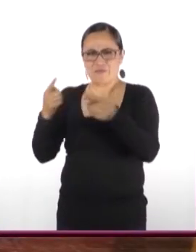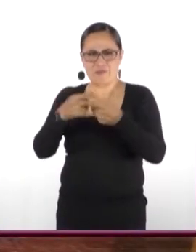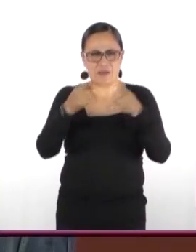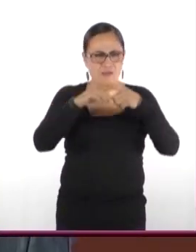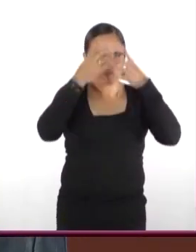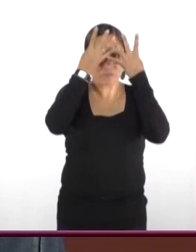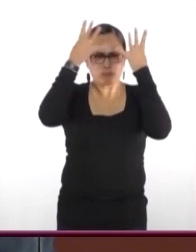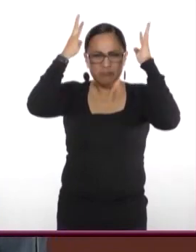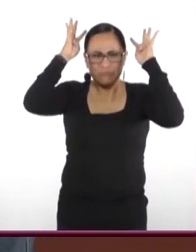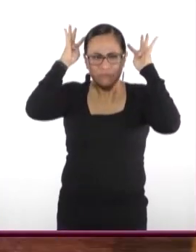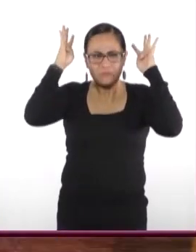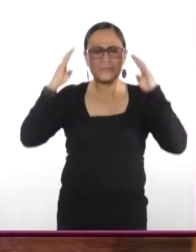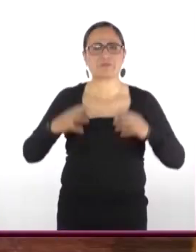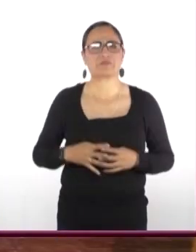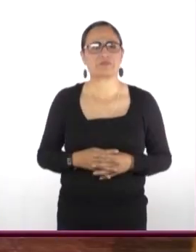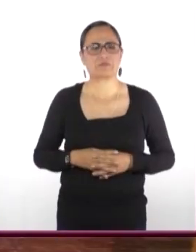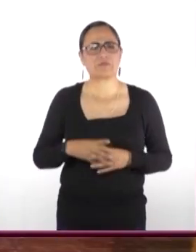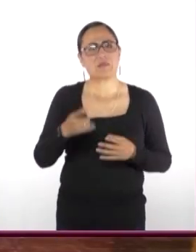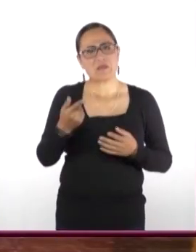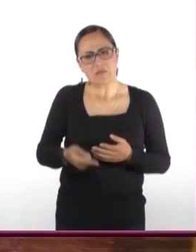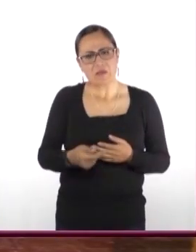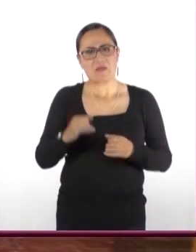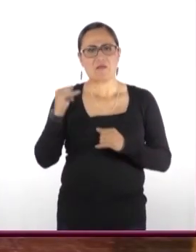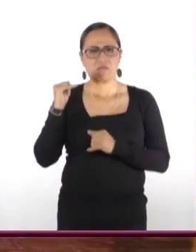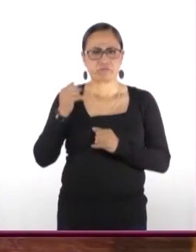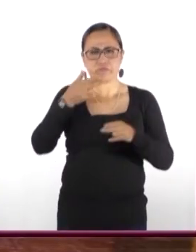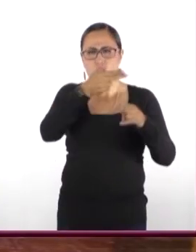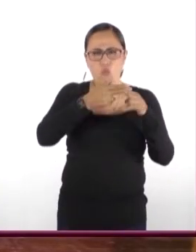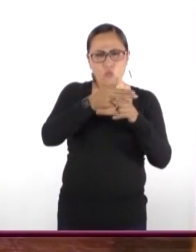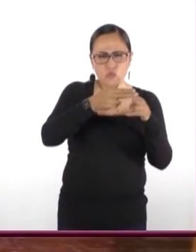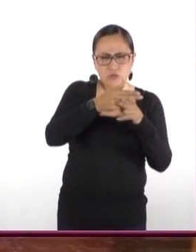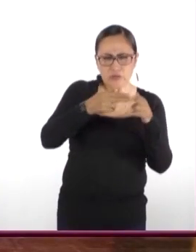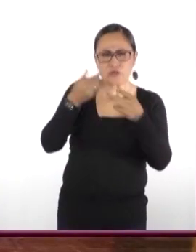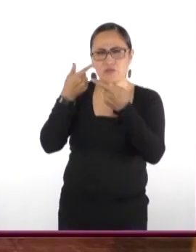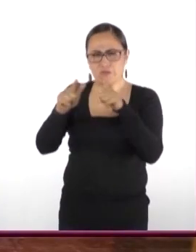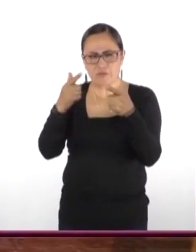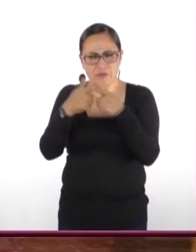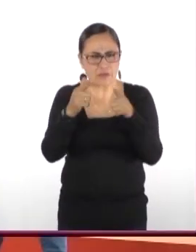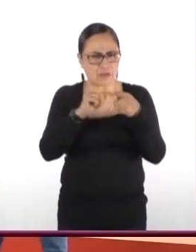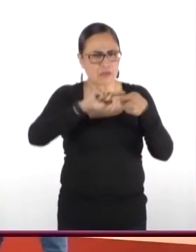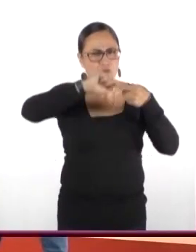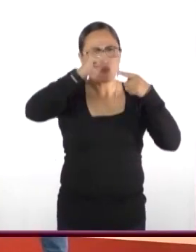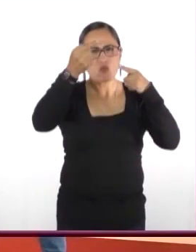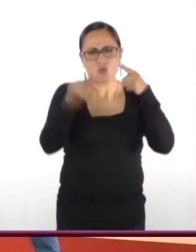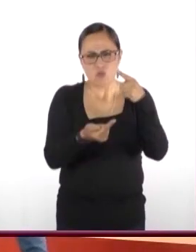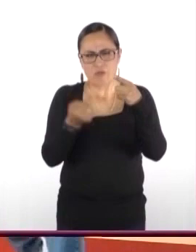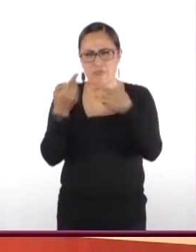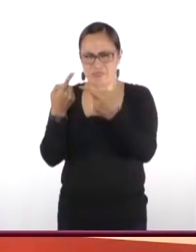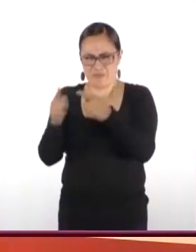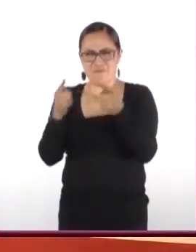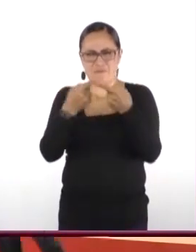atlatl, de ahí que se ha llamado Atlantis. Tiene dardos, cuchillo de pedernal y un arma curva.